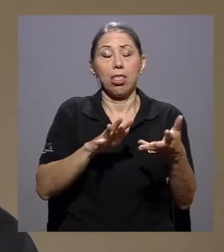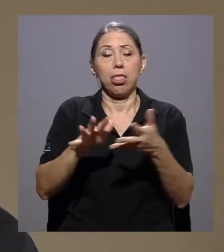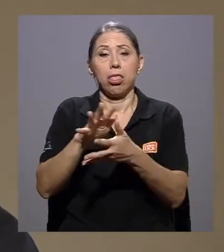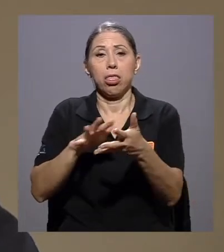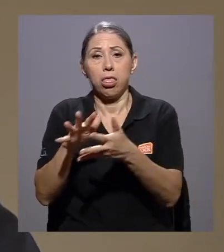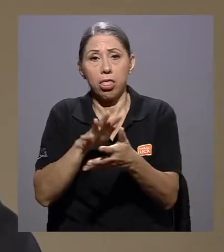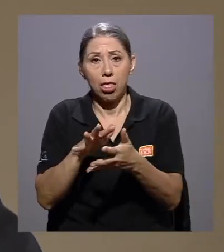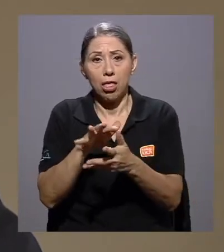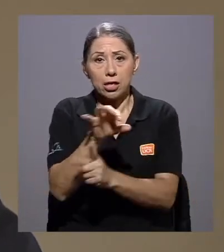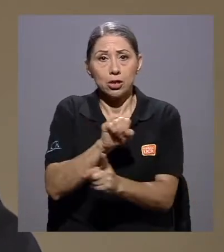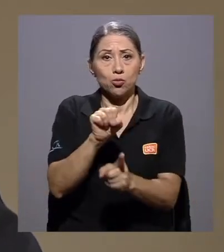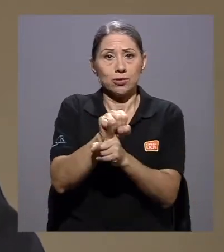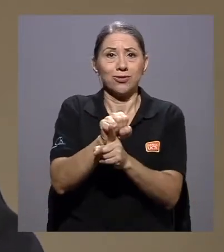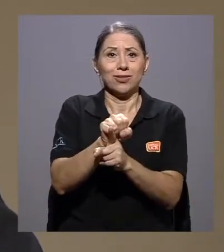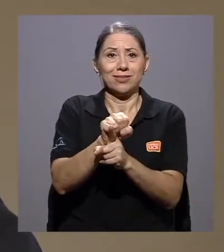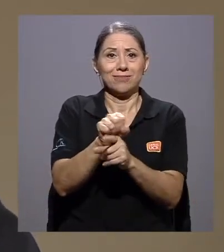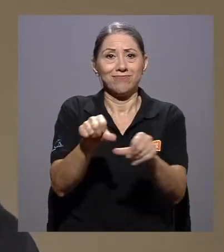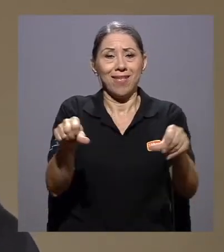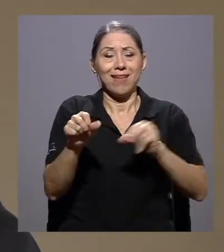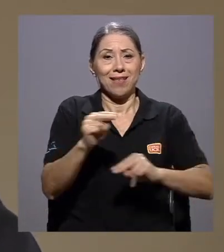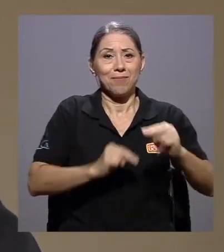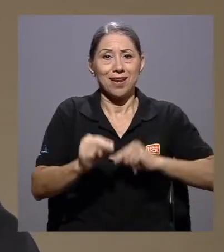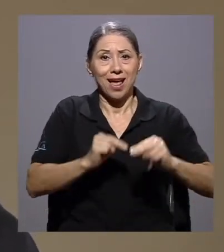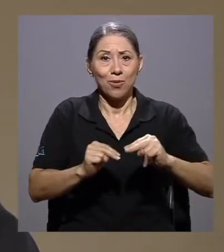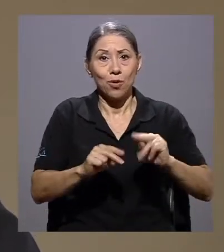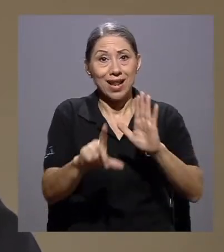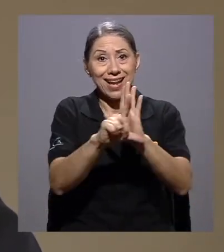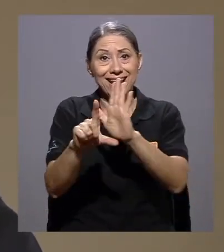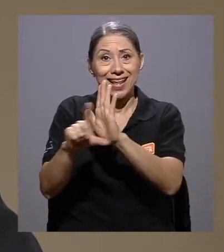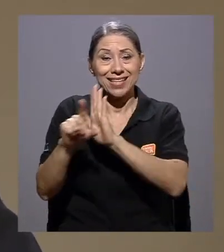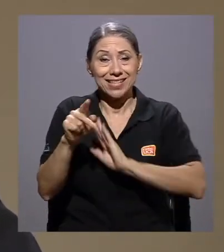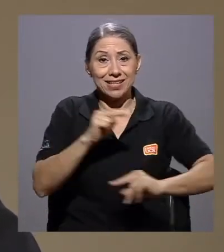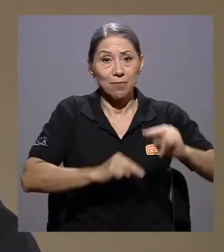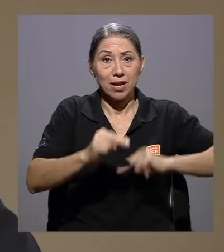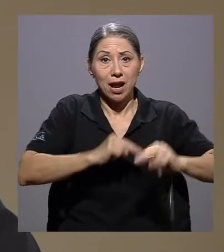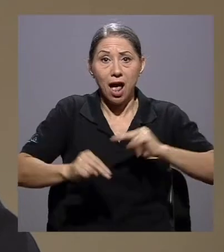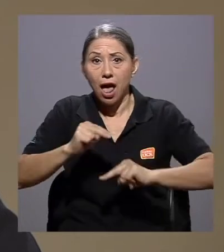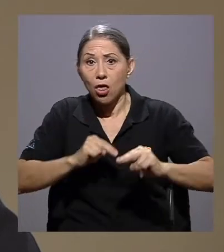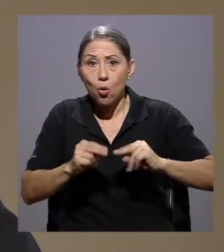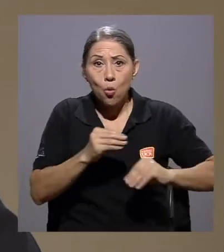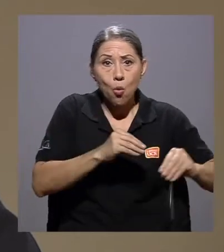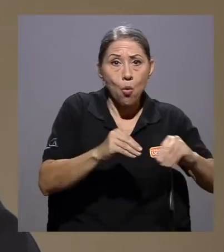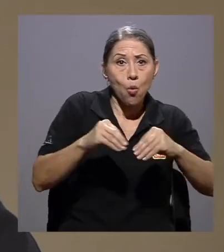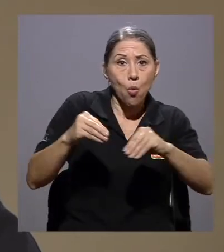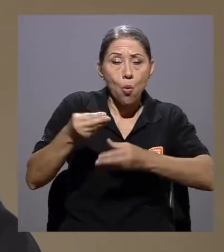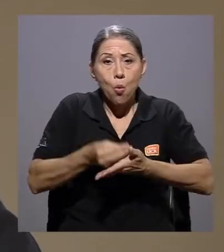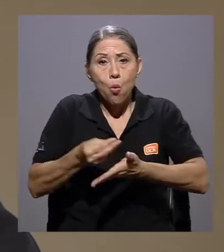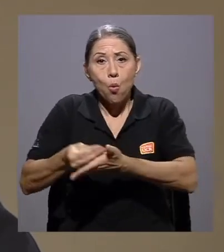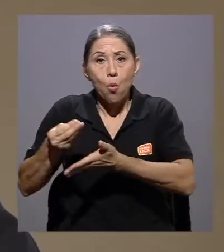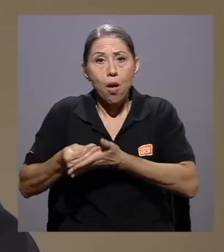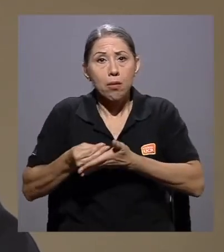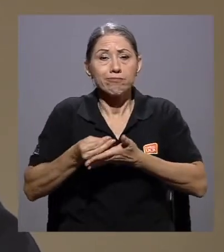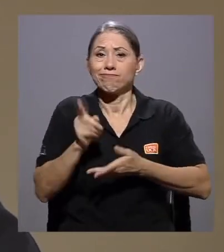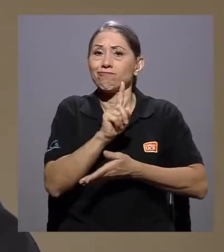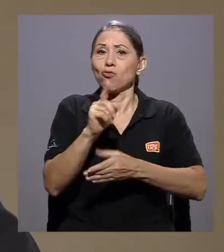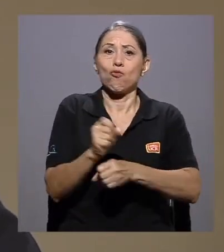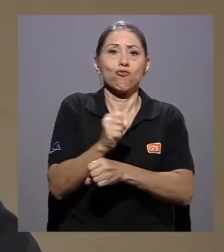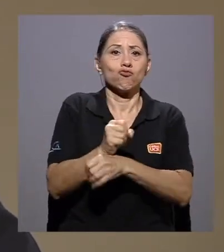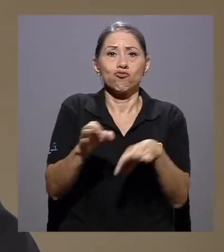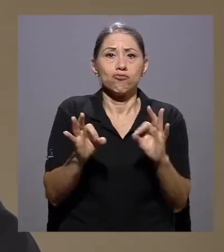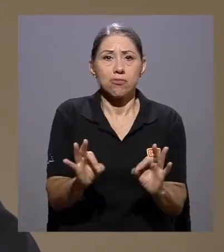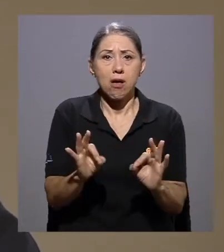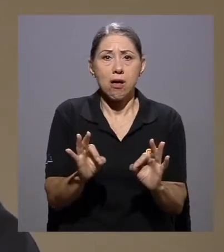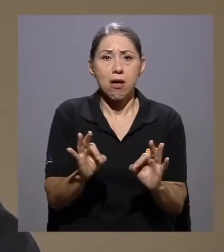del mercado que hace que las leyes del mercado dejen de funcionar y eso causa afectaciones directas al bienestar.